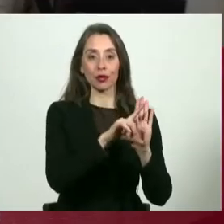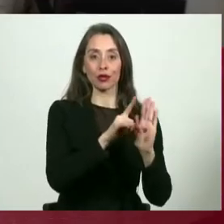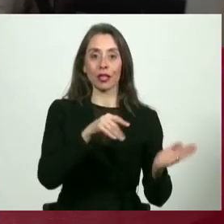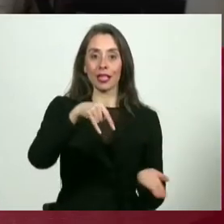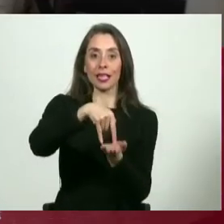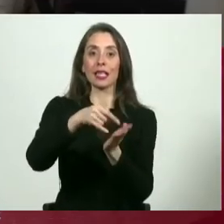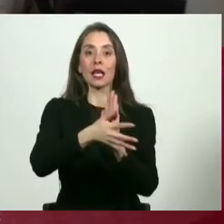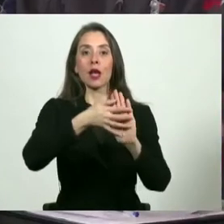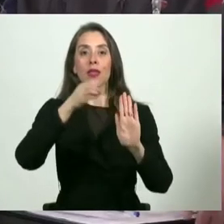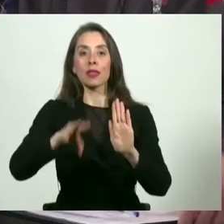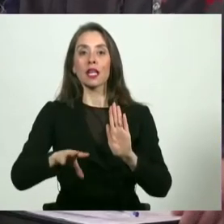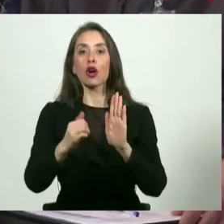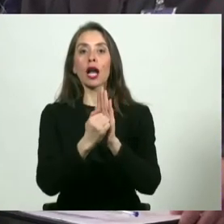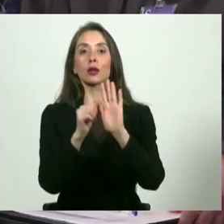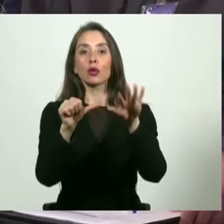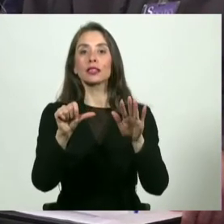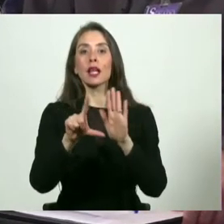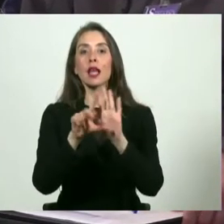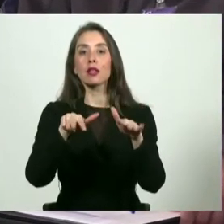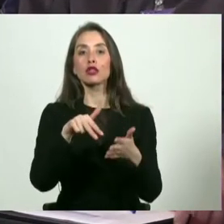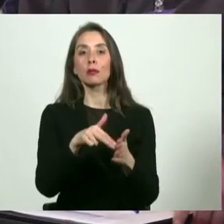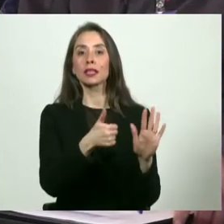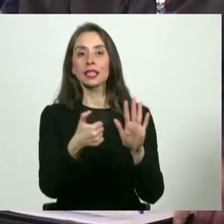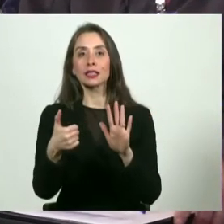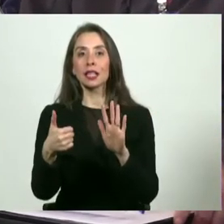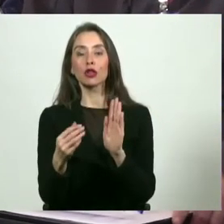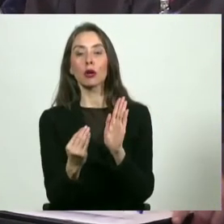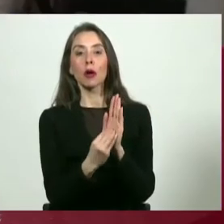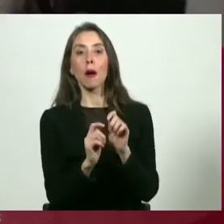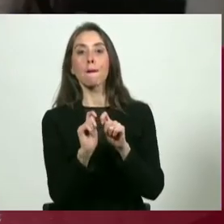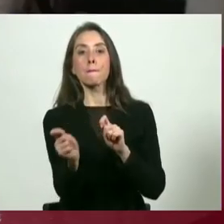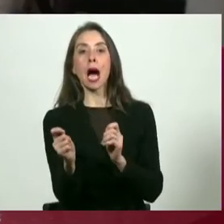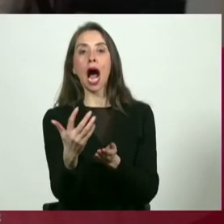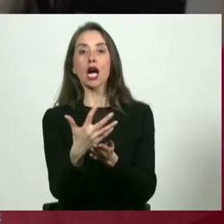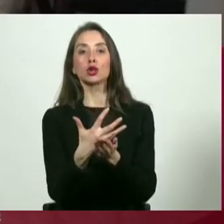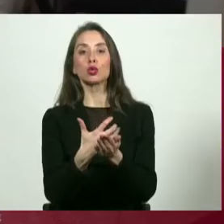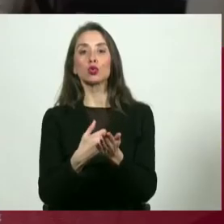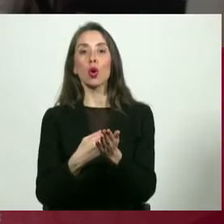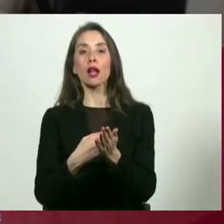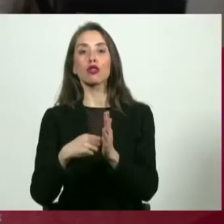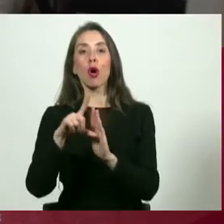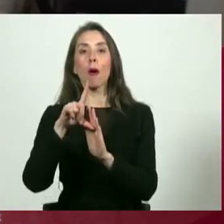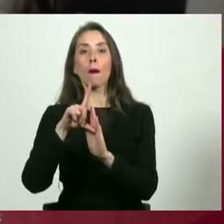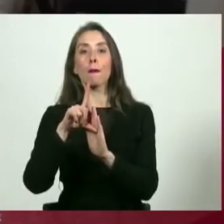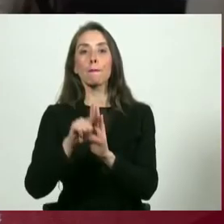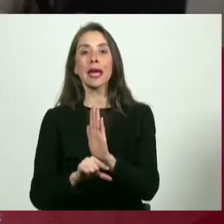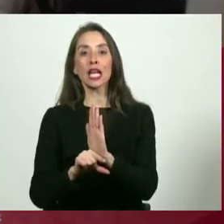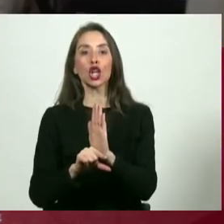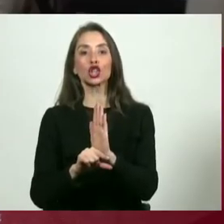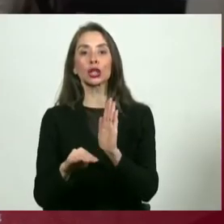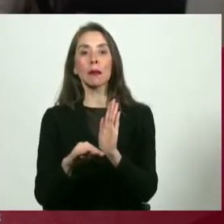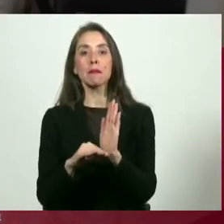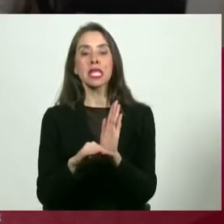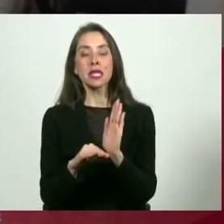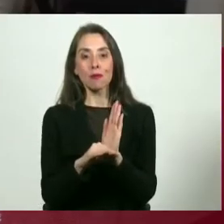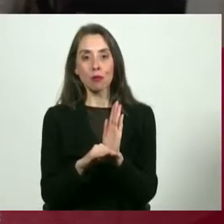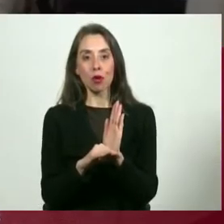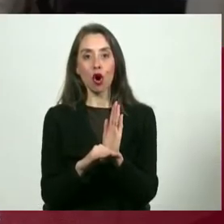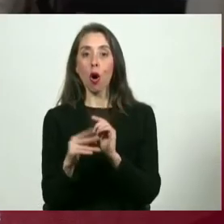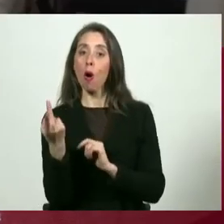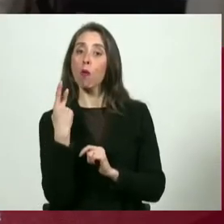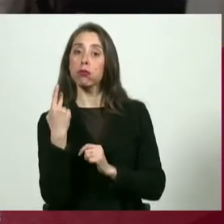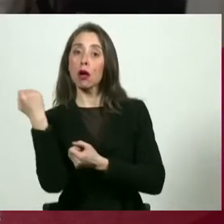Educación, seguramente lo más probable, si su dotación de personal lo permite, digamos, en las futuras contrataciones tendría que